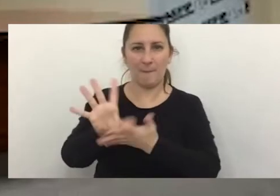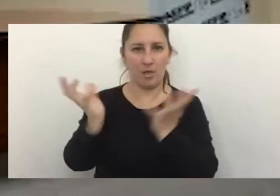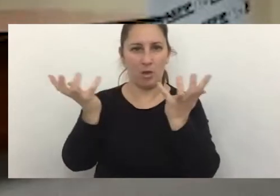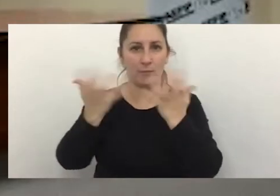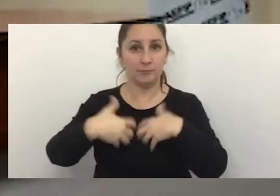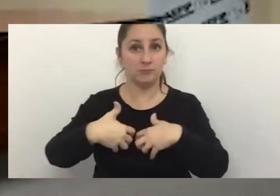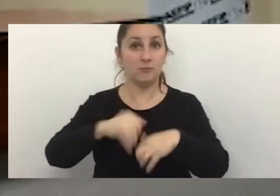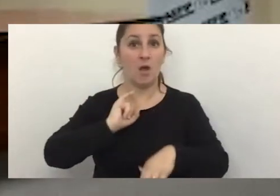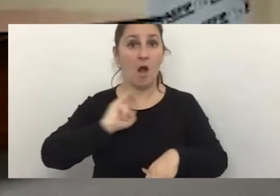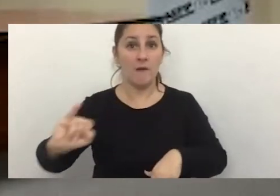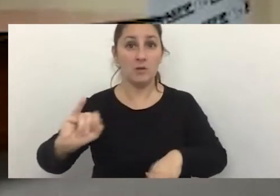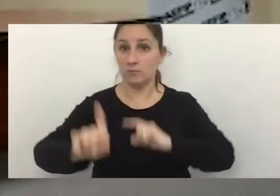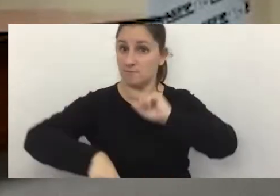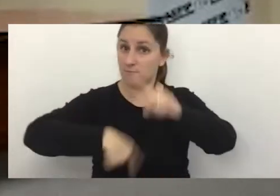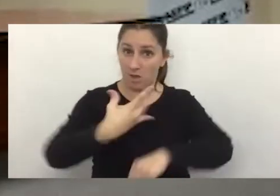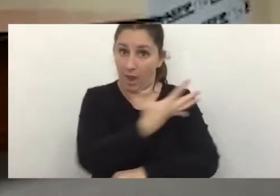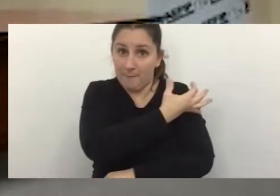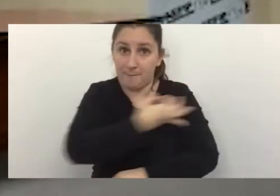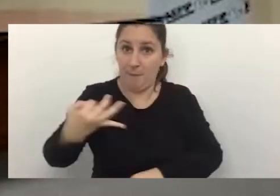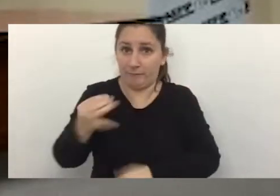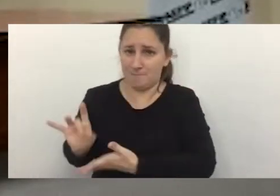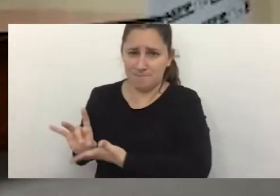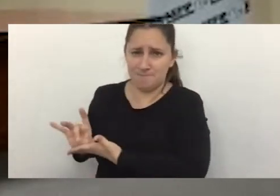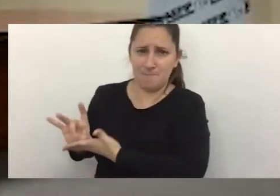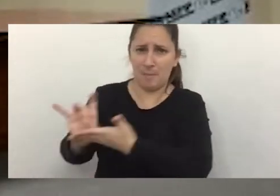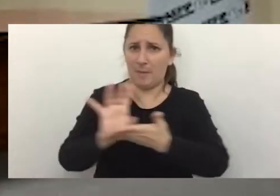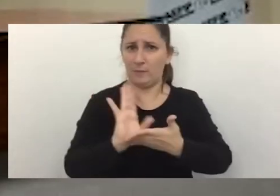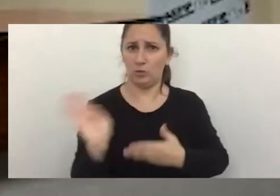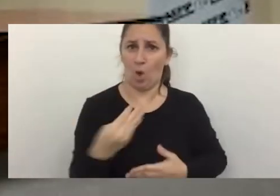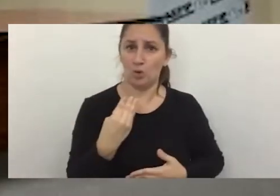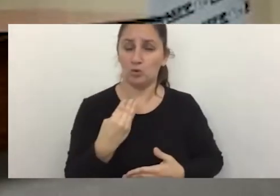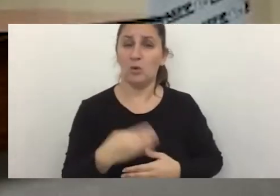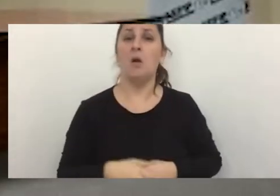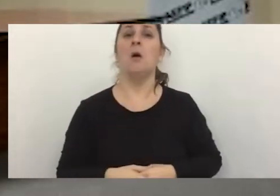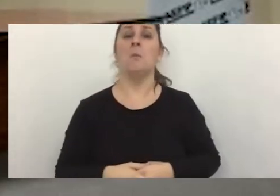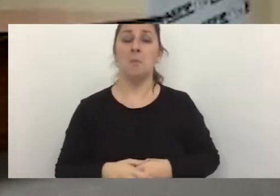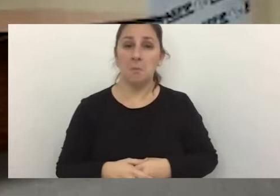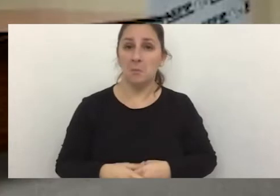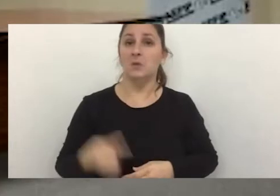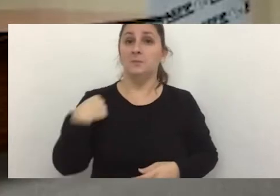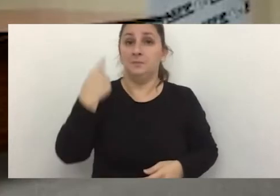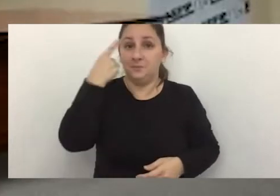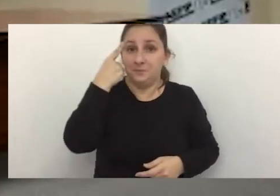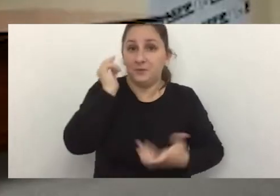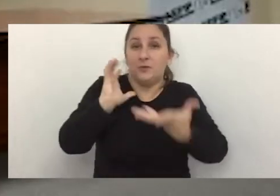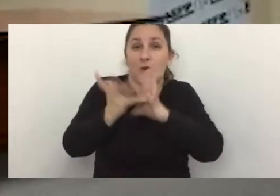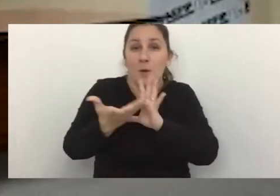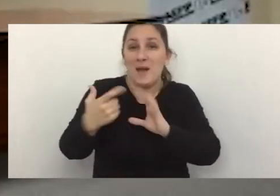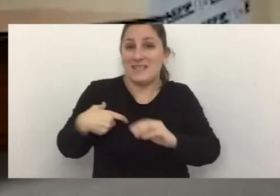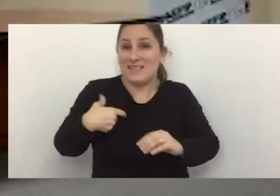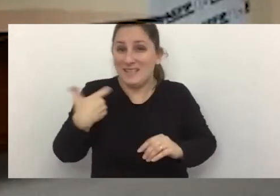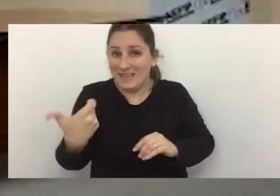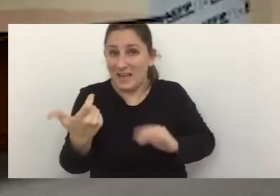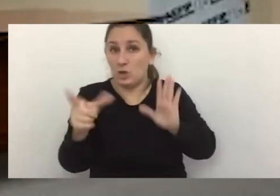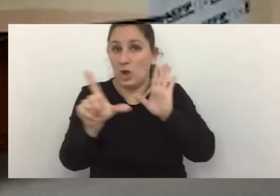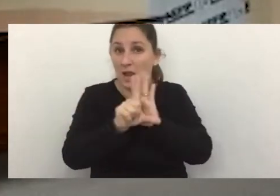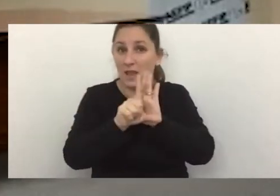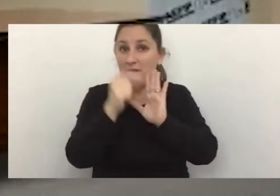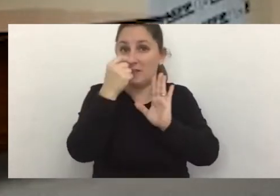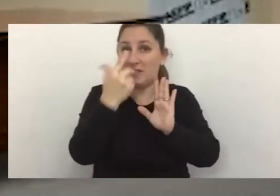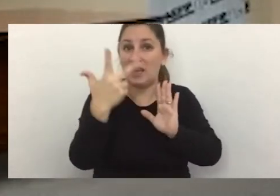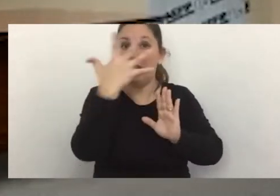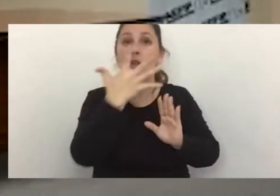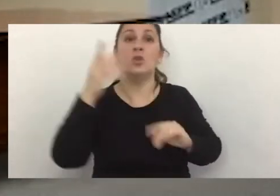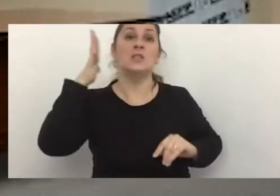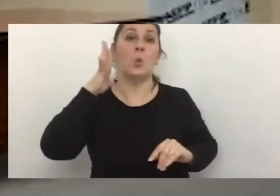traiciona, al otro día despedido todo el mundo. Si uno lo ve desde el punto de vista sindical, de la ley 23.551, que es la